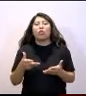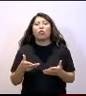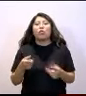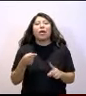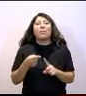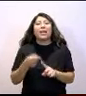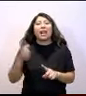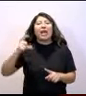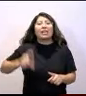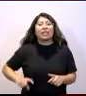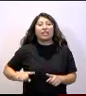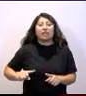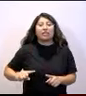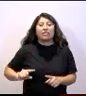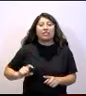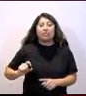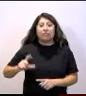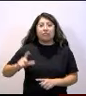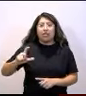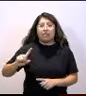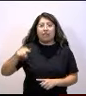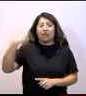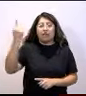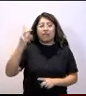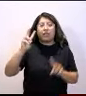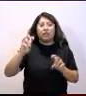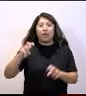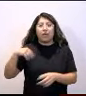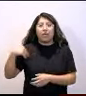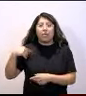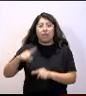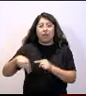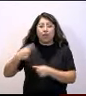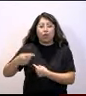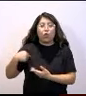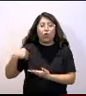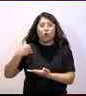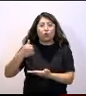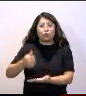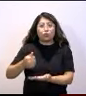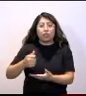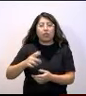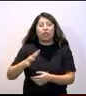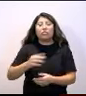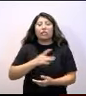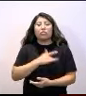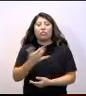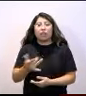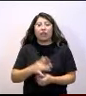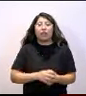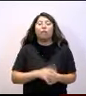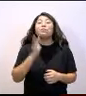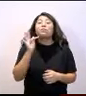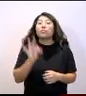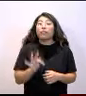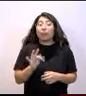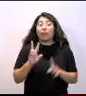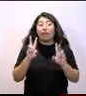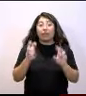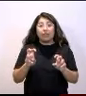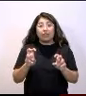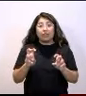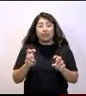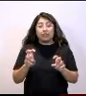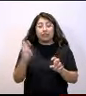altas en cuanto al impuesto de sucesiones y donaciones, y se refleja también este sesgo regresivo en